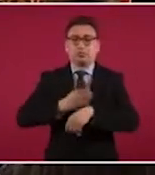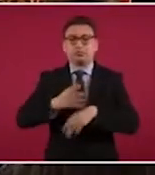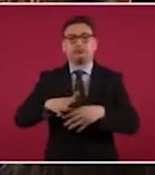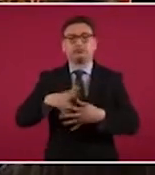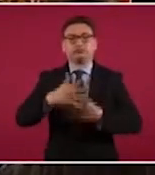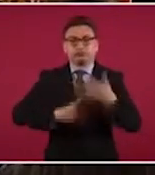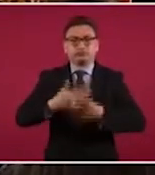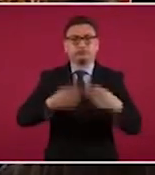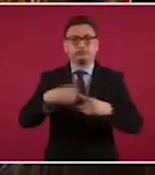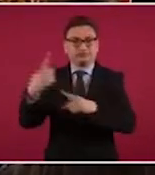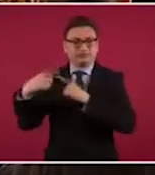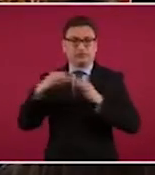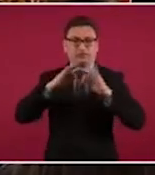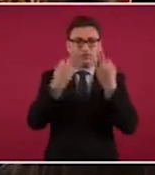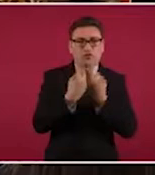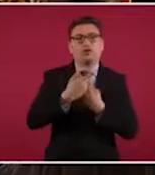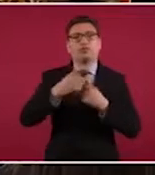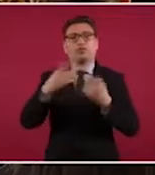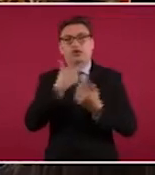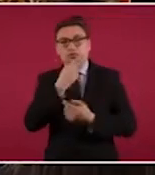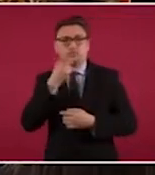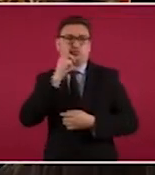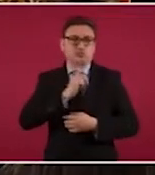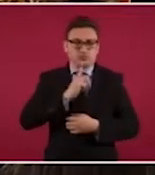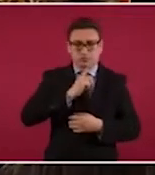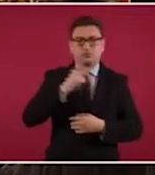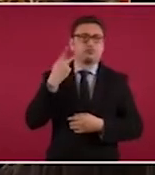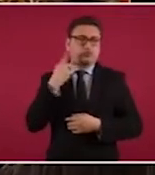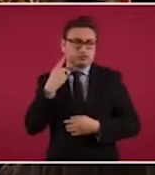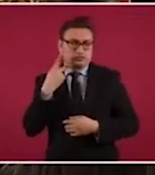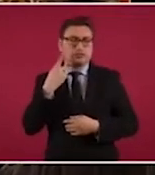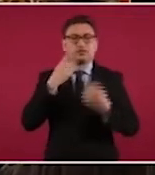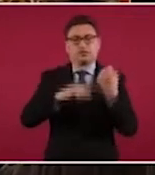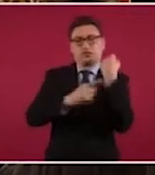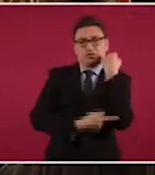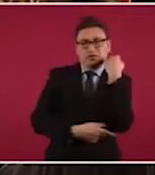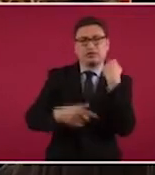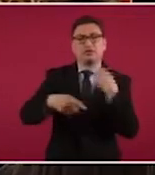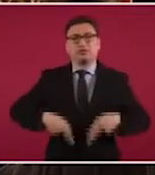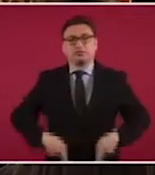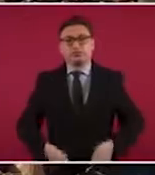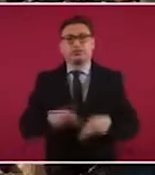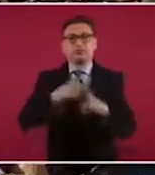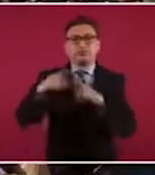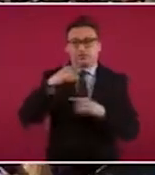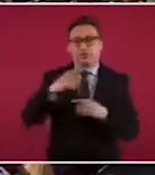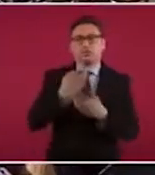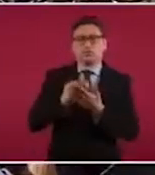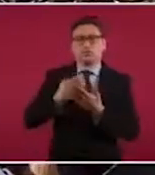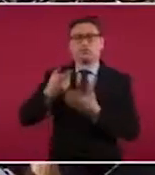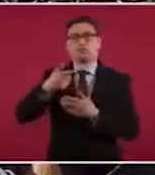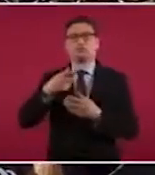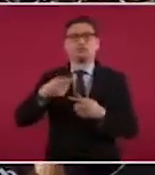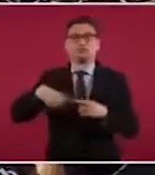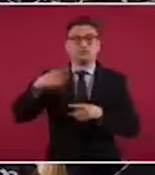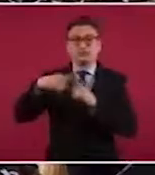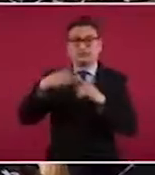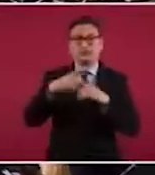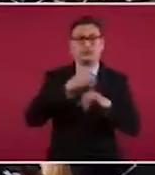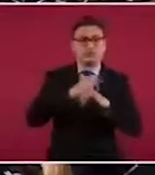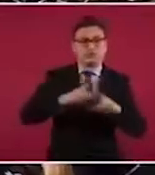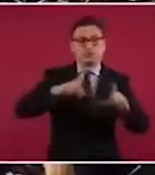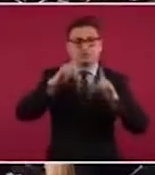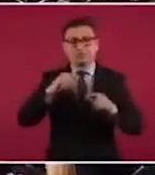sea esta de género, política, obstétrica, feminicida, sexual, digital, para atención de